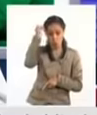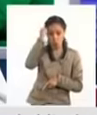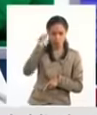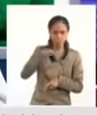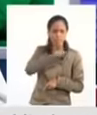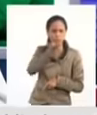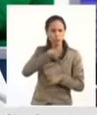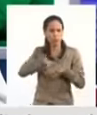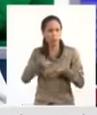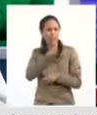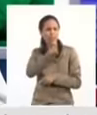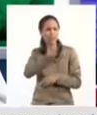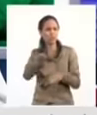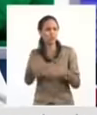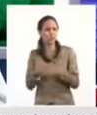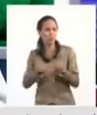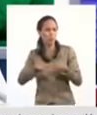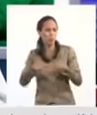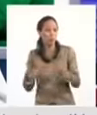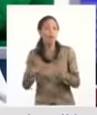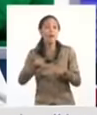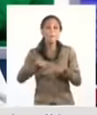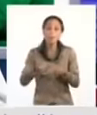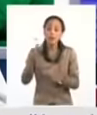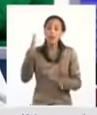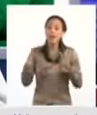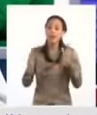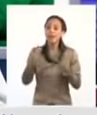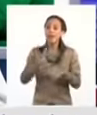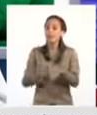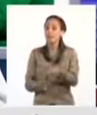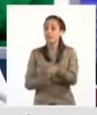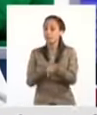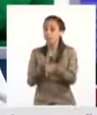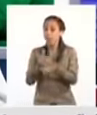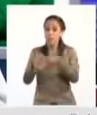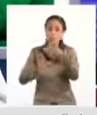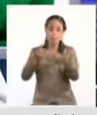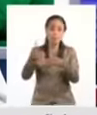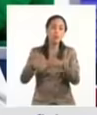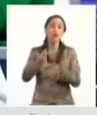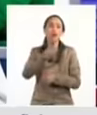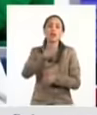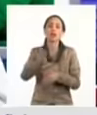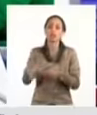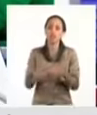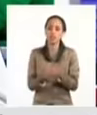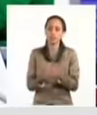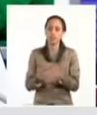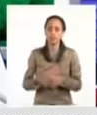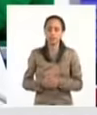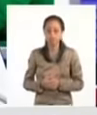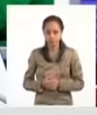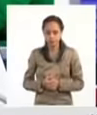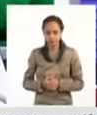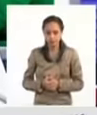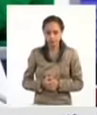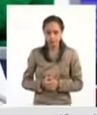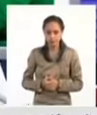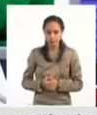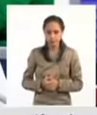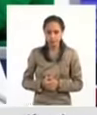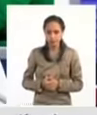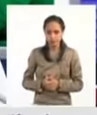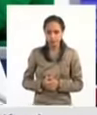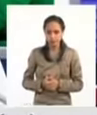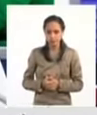de la enfermedad de la COVID-19 es de 14 días y cada vez se reitera más. Y hemos tenido algunos